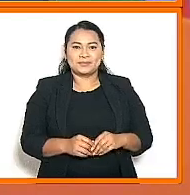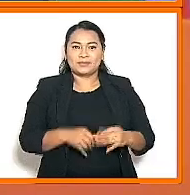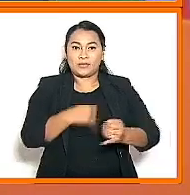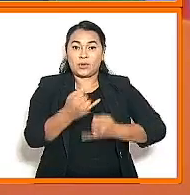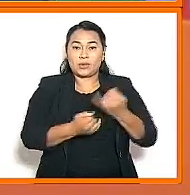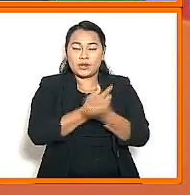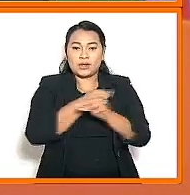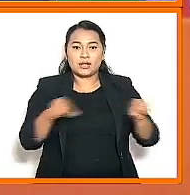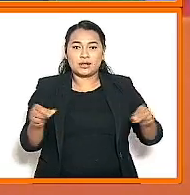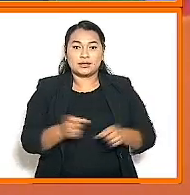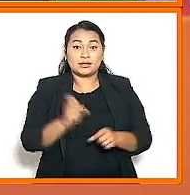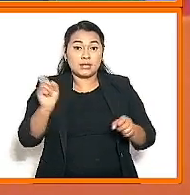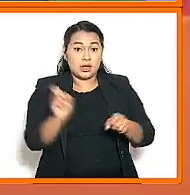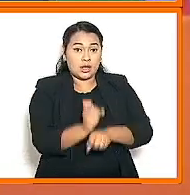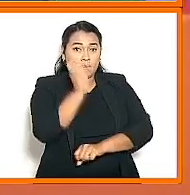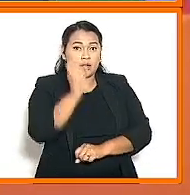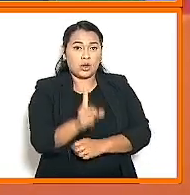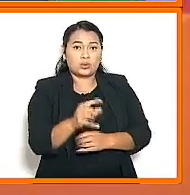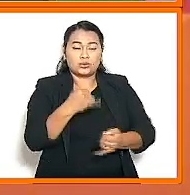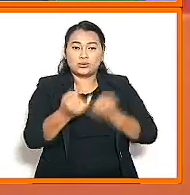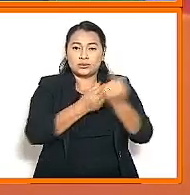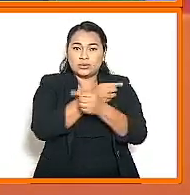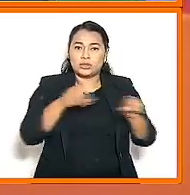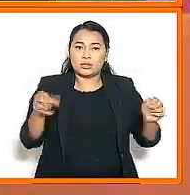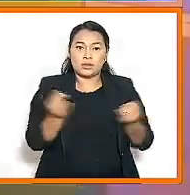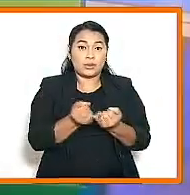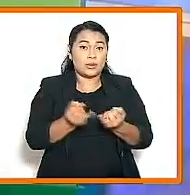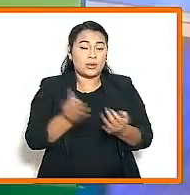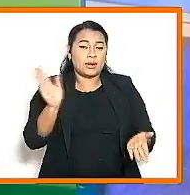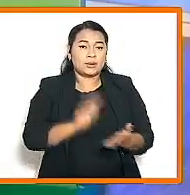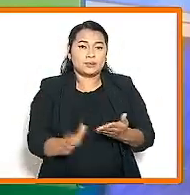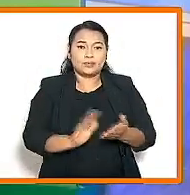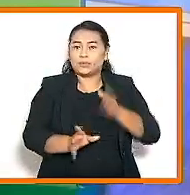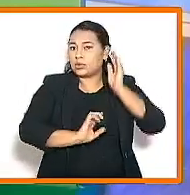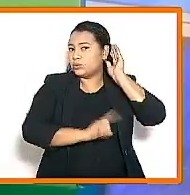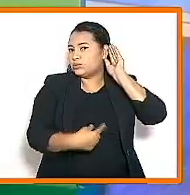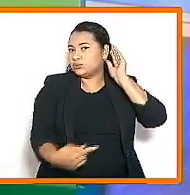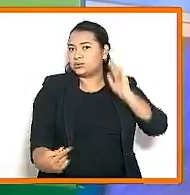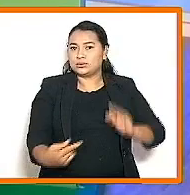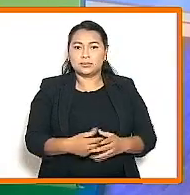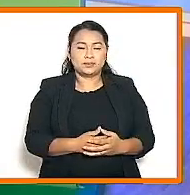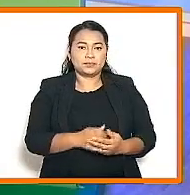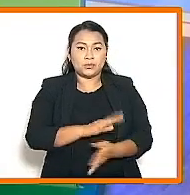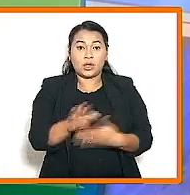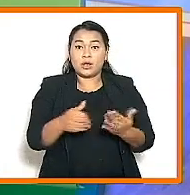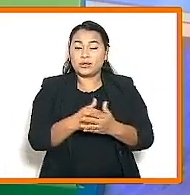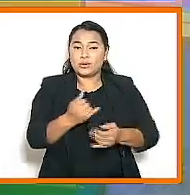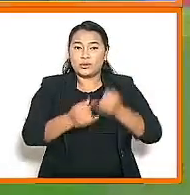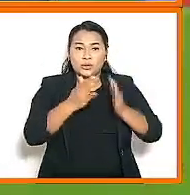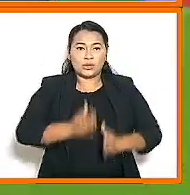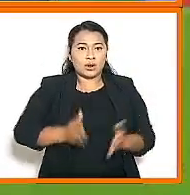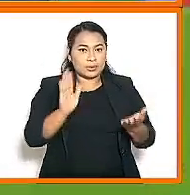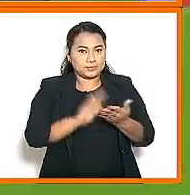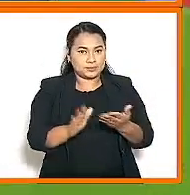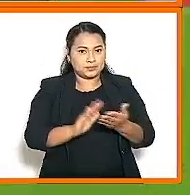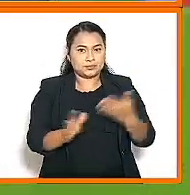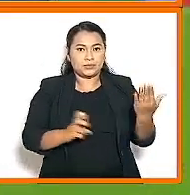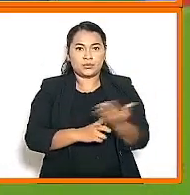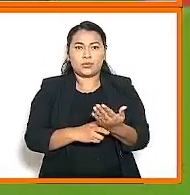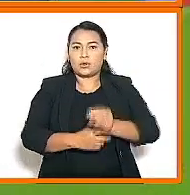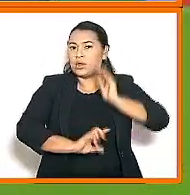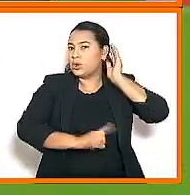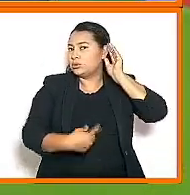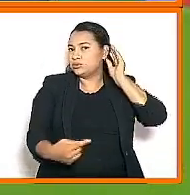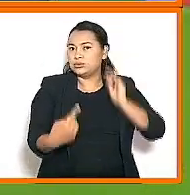Jugada gratis. Recuerda, tienes una jugada gratis equivalente al mismo monto invertido en Diaria. Es momento de conocer el número favorecido para más uno.